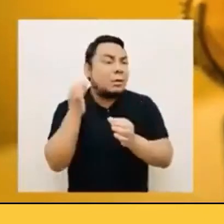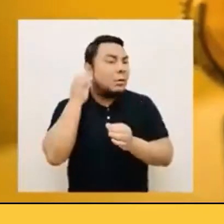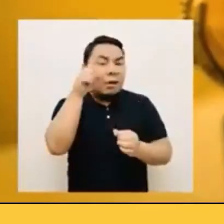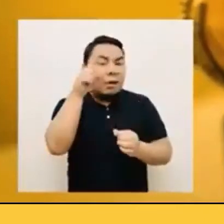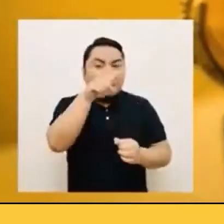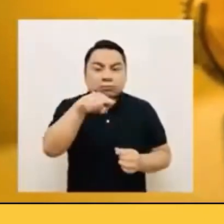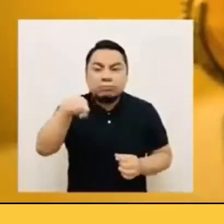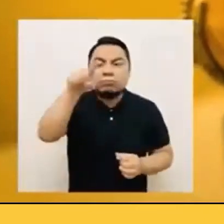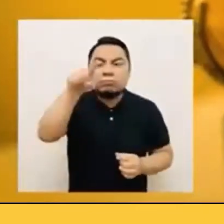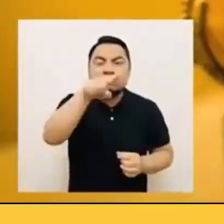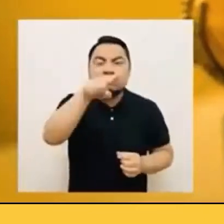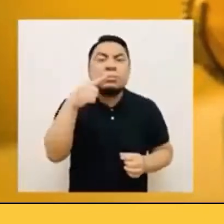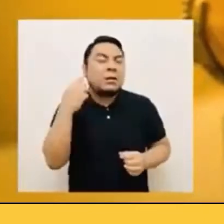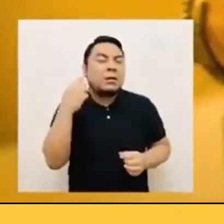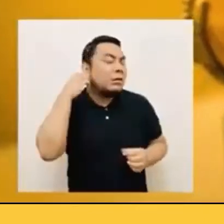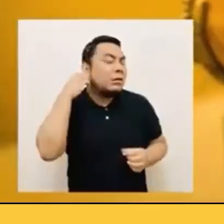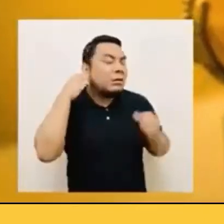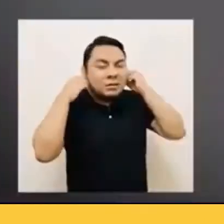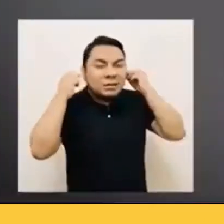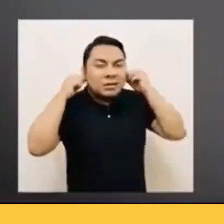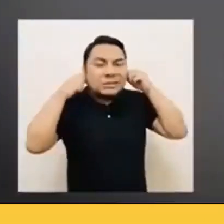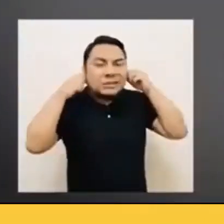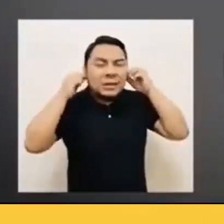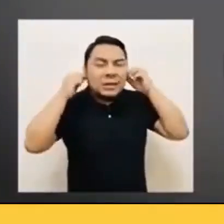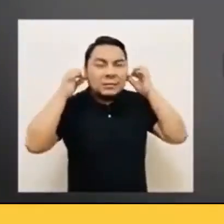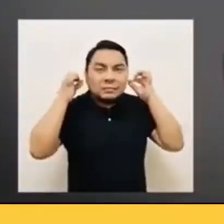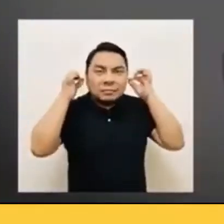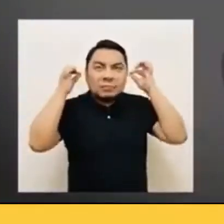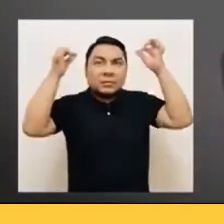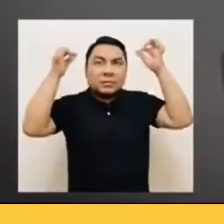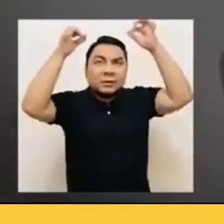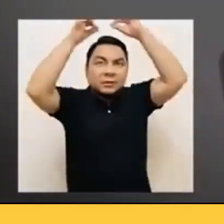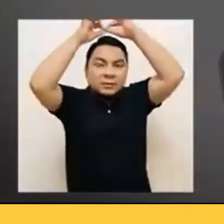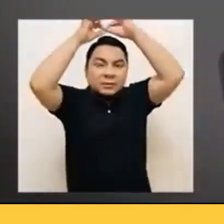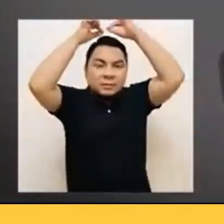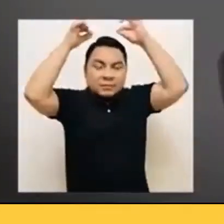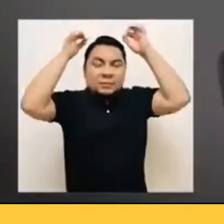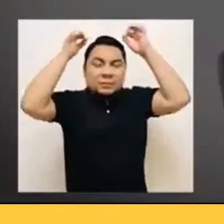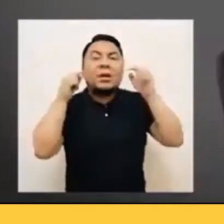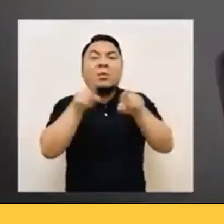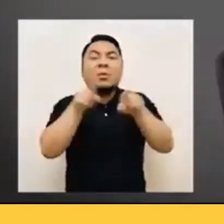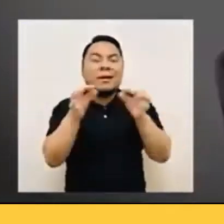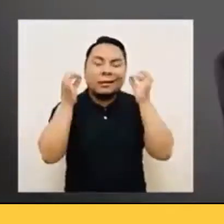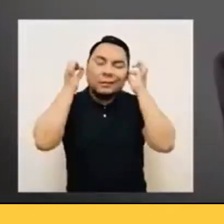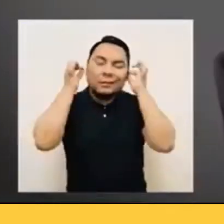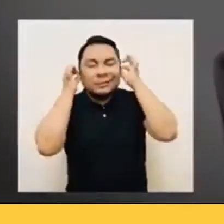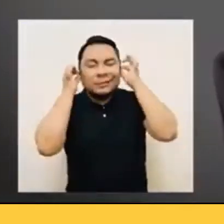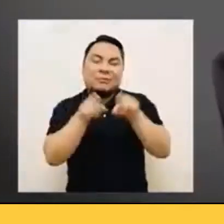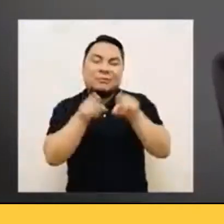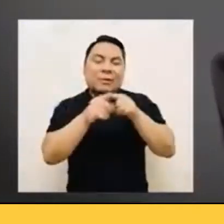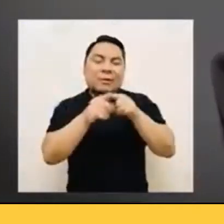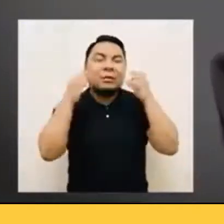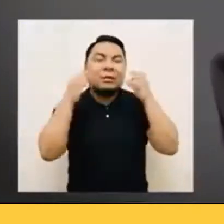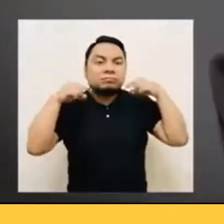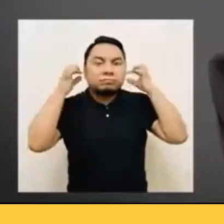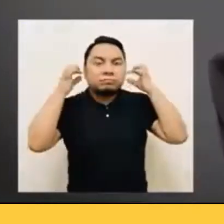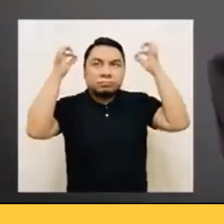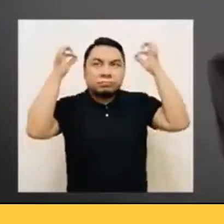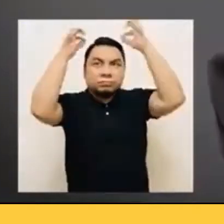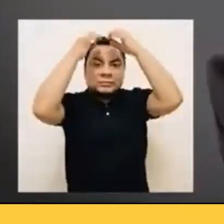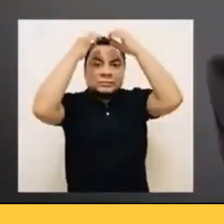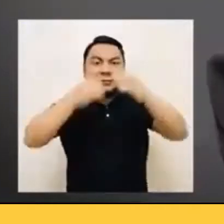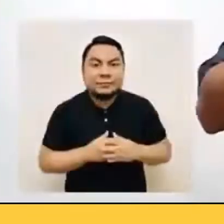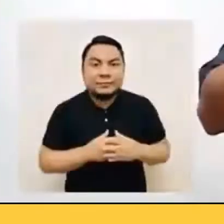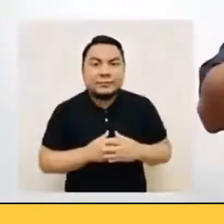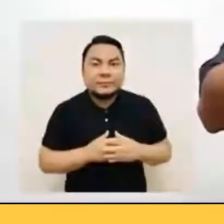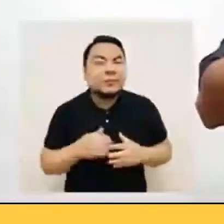por su gran tamaño, se colocaban amarrándolas entre sí con una cinta que pasaba sobre la cabeza, similar como actualmente utilizamos los audífonos de